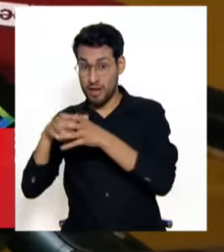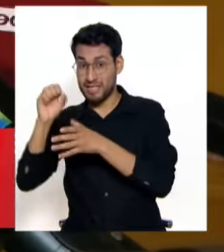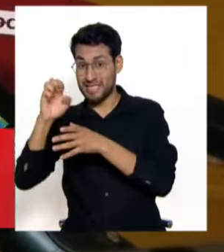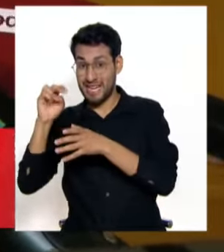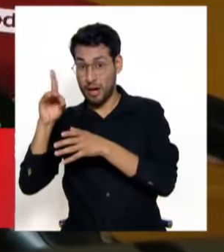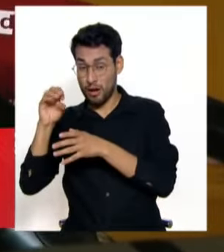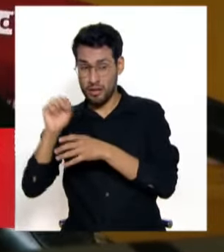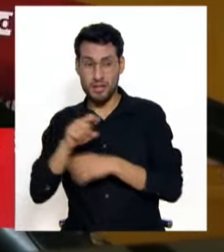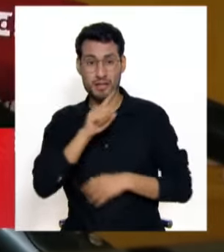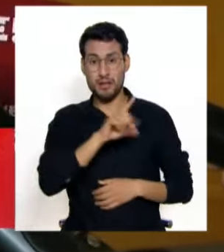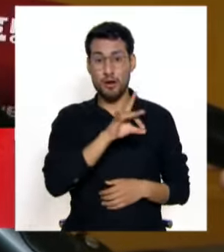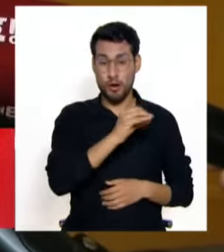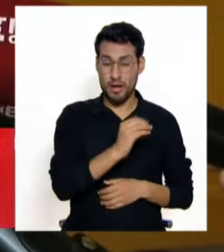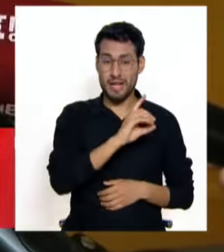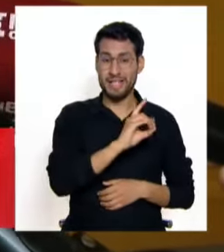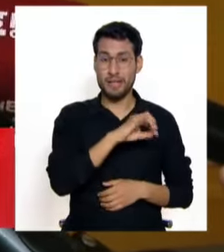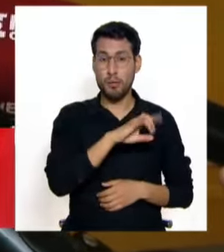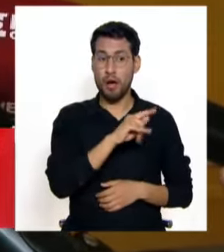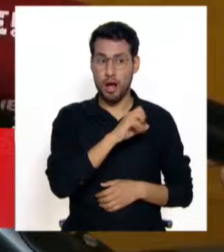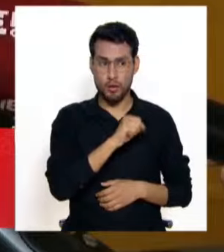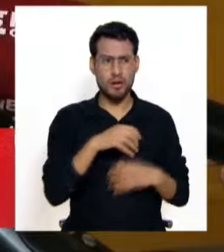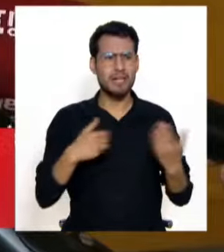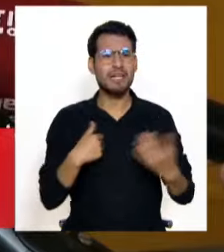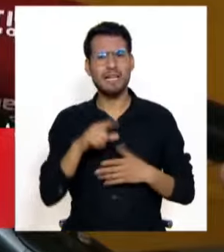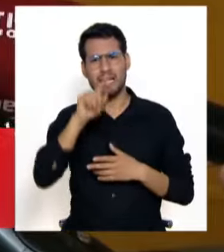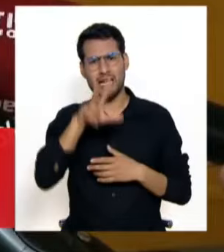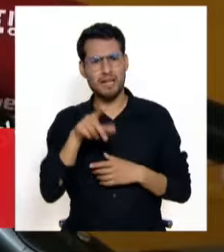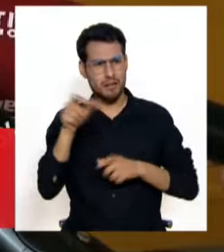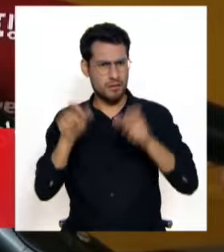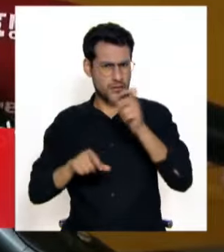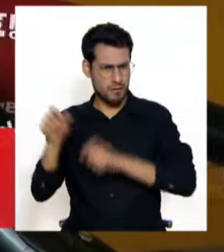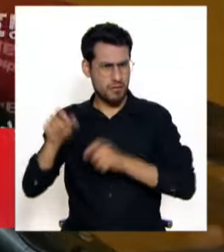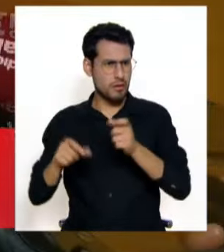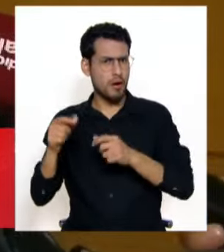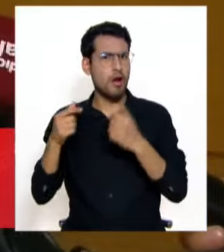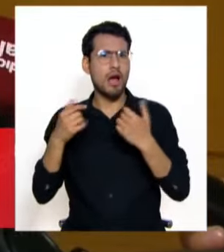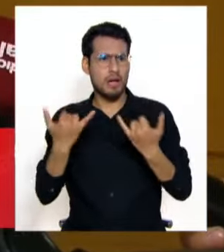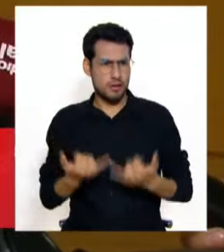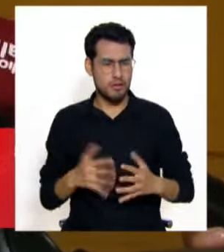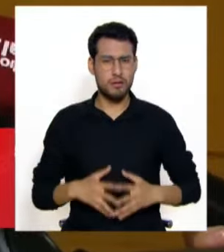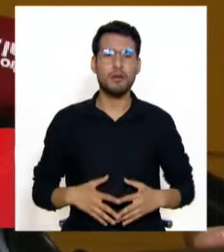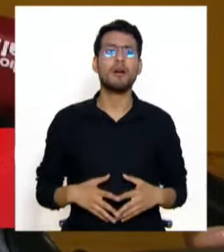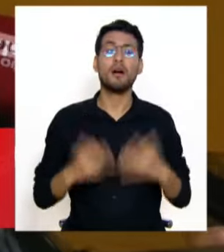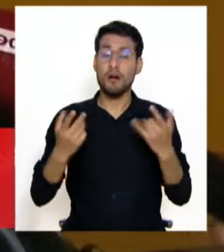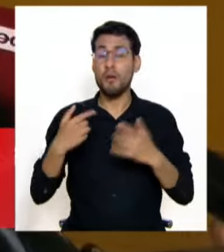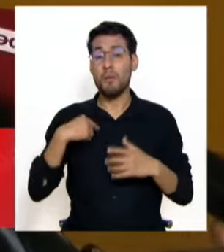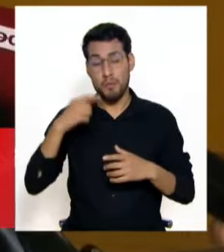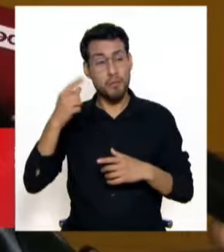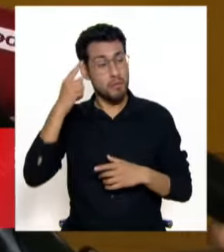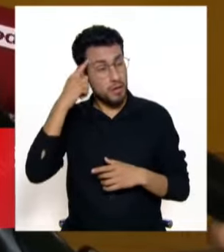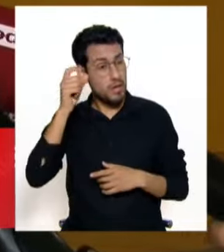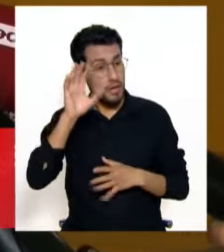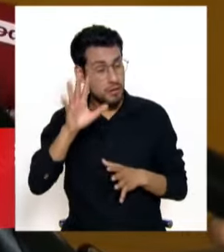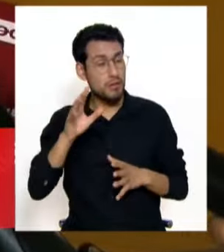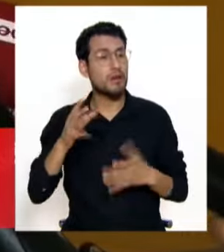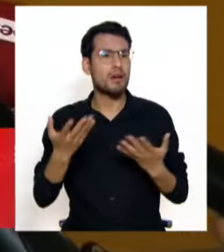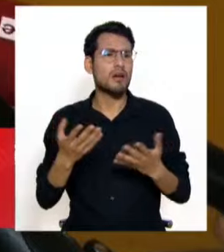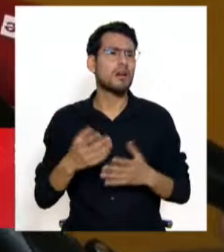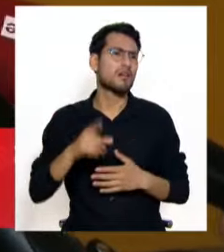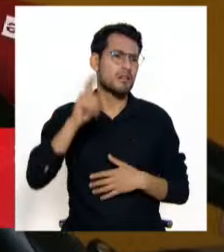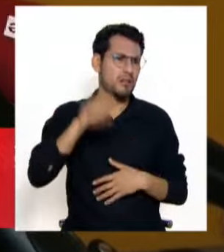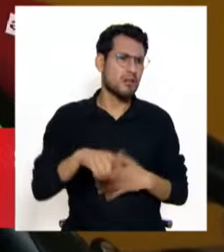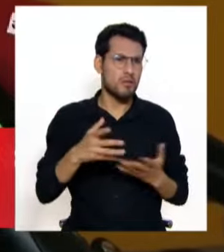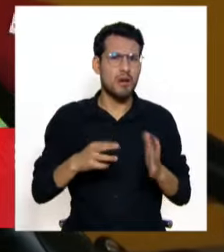y 180 diputados, con la tercera parte de la población del día de hoy. Entiendo que el criterio es que deben de